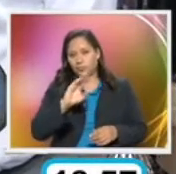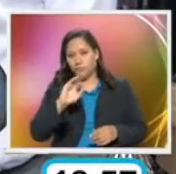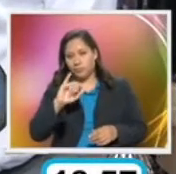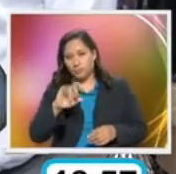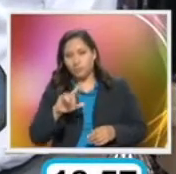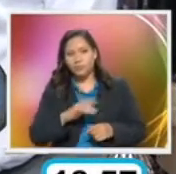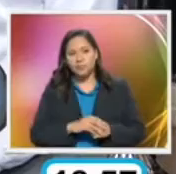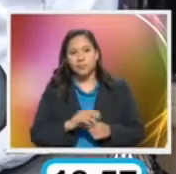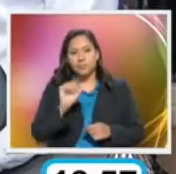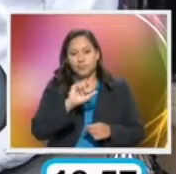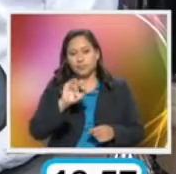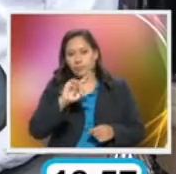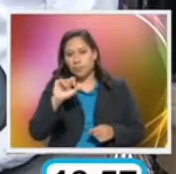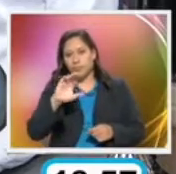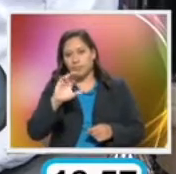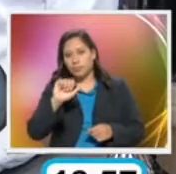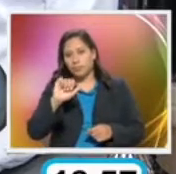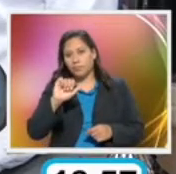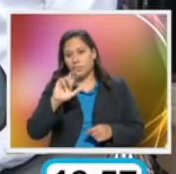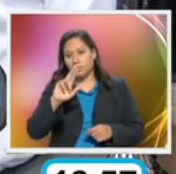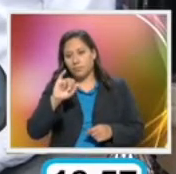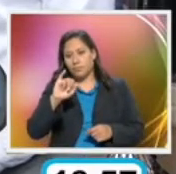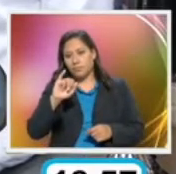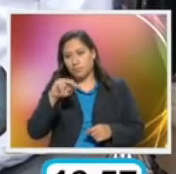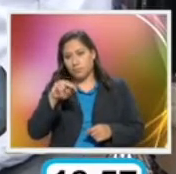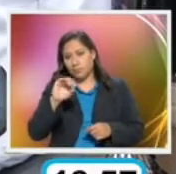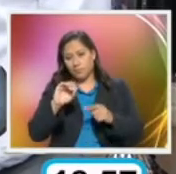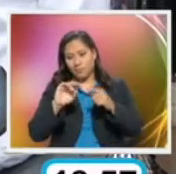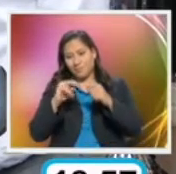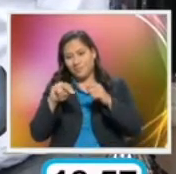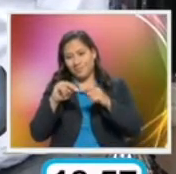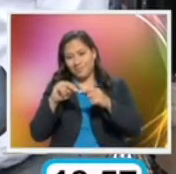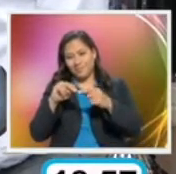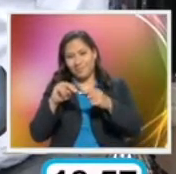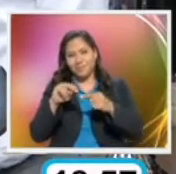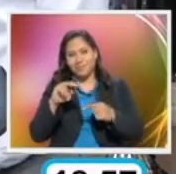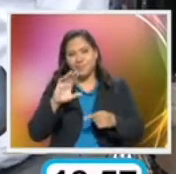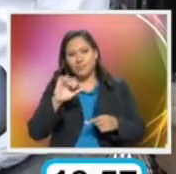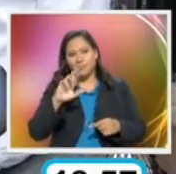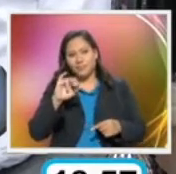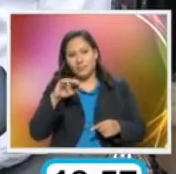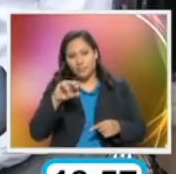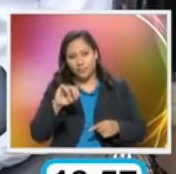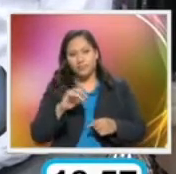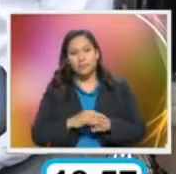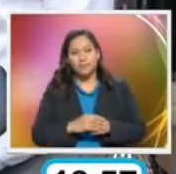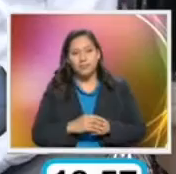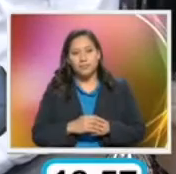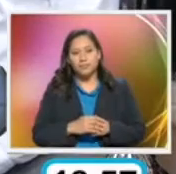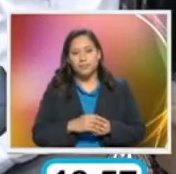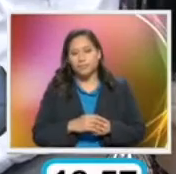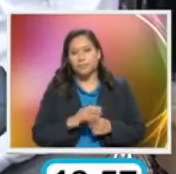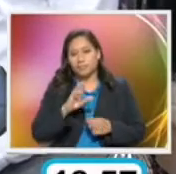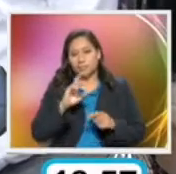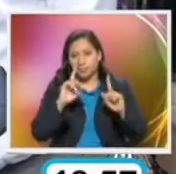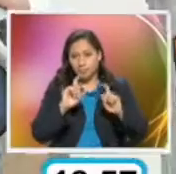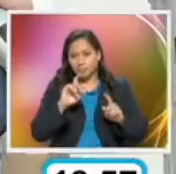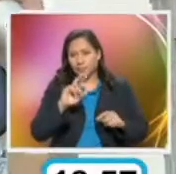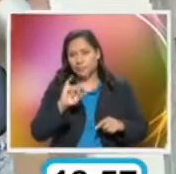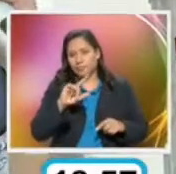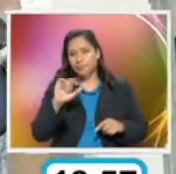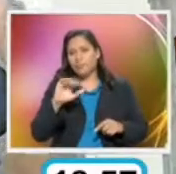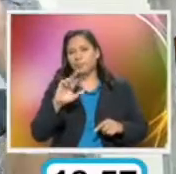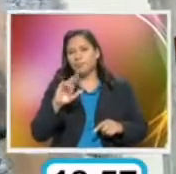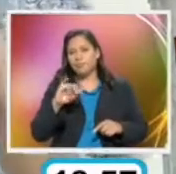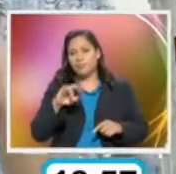Y en Twitter, @Villa Carino, porque nuestra ñ. Eso. Claro, no, entonces Villa Carino con N. Con N. Y en Instagram, @Villa Carino también